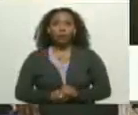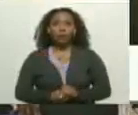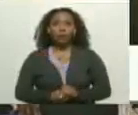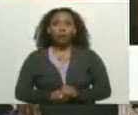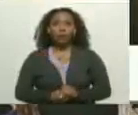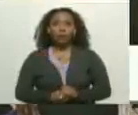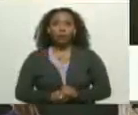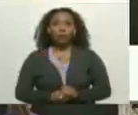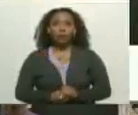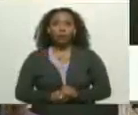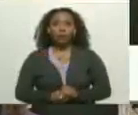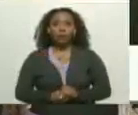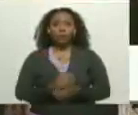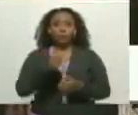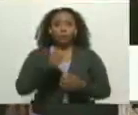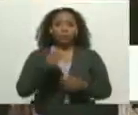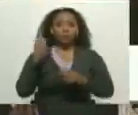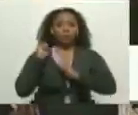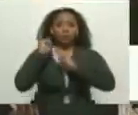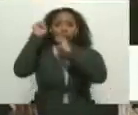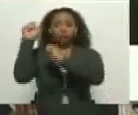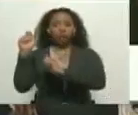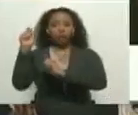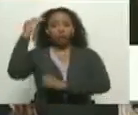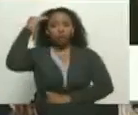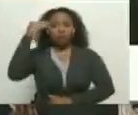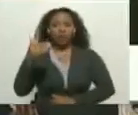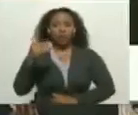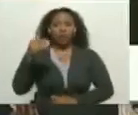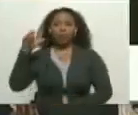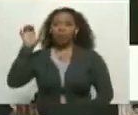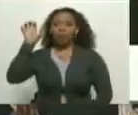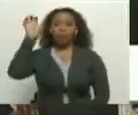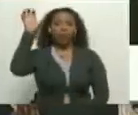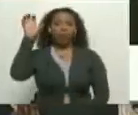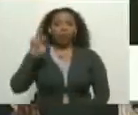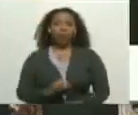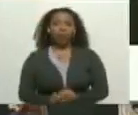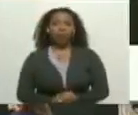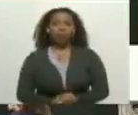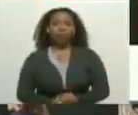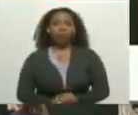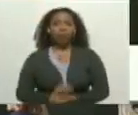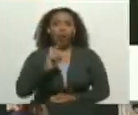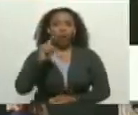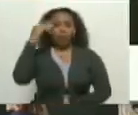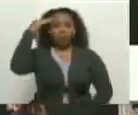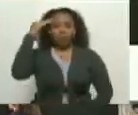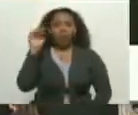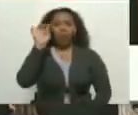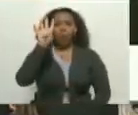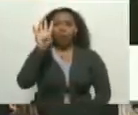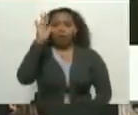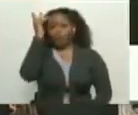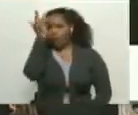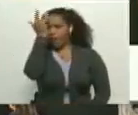a un soldado de la patria, a un soldado del 4 de